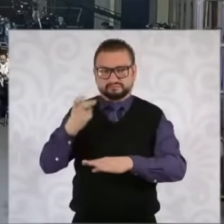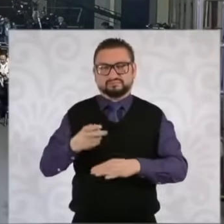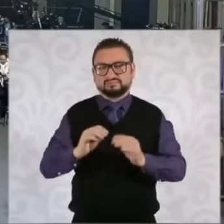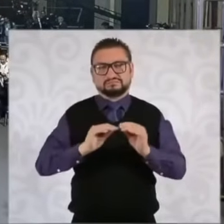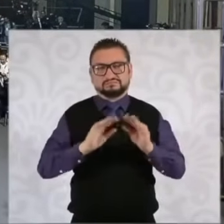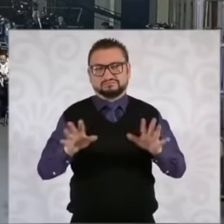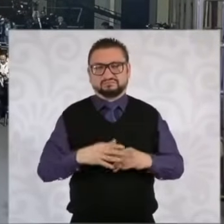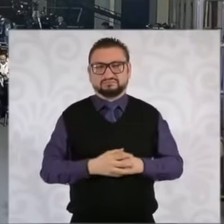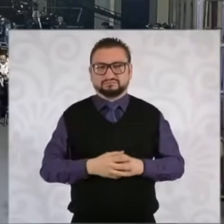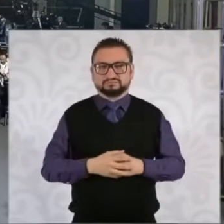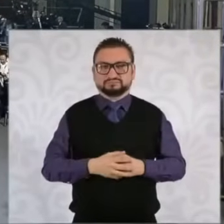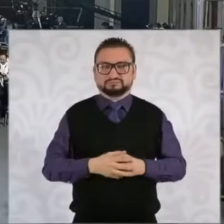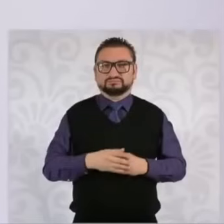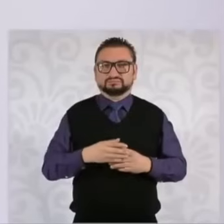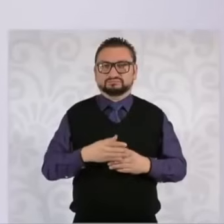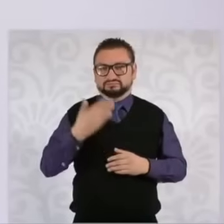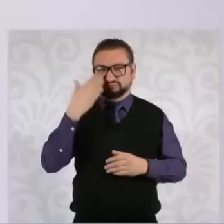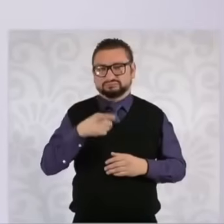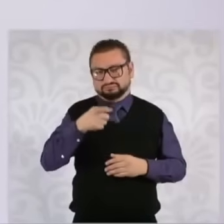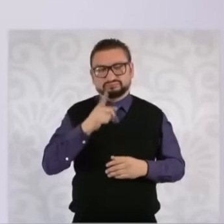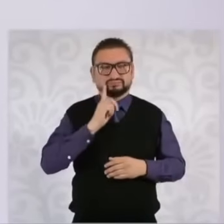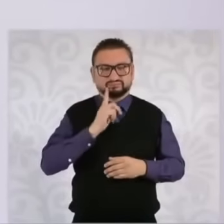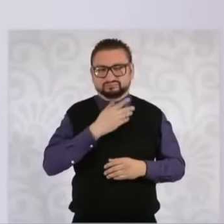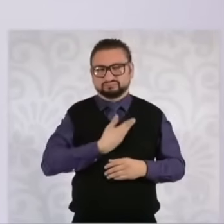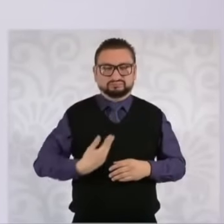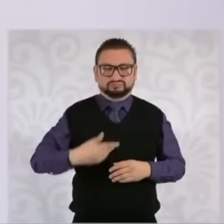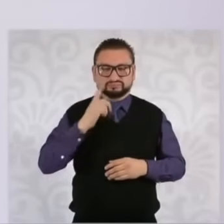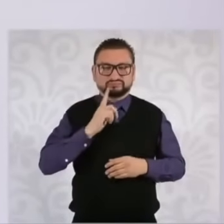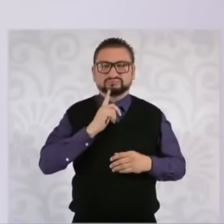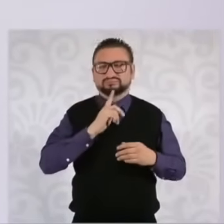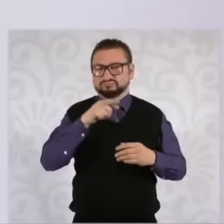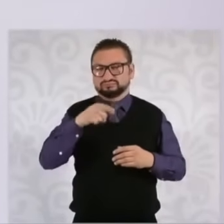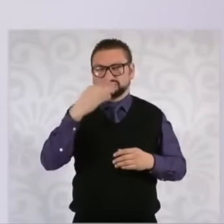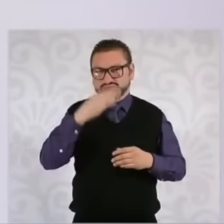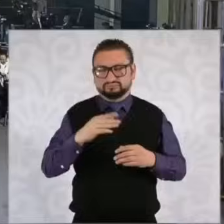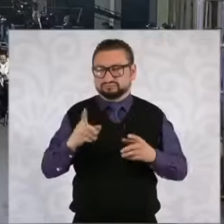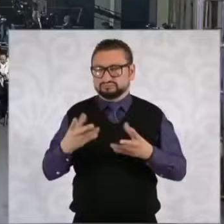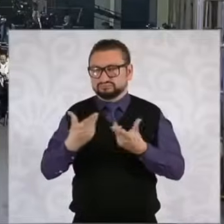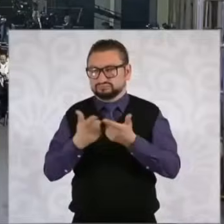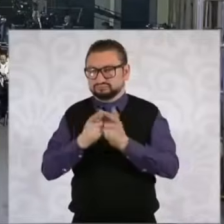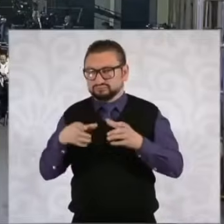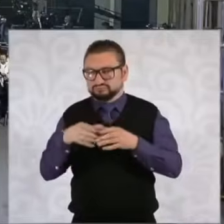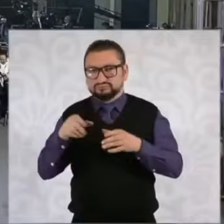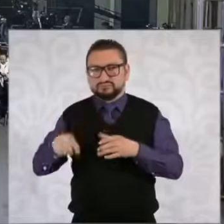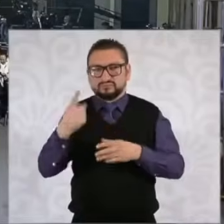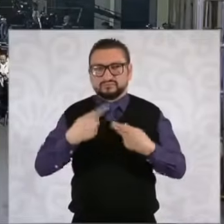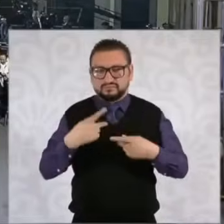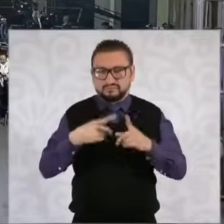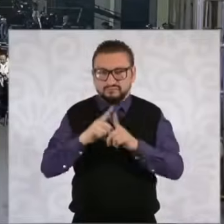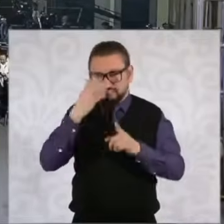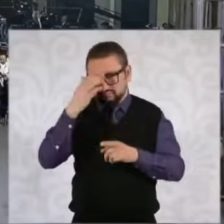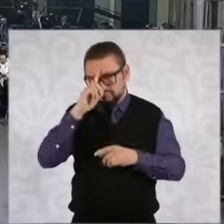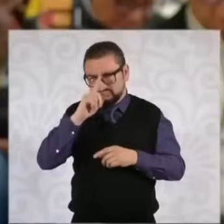evidentemente usted ahora como presidenta de México y como sucesora de la persona del mismo movimiento, quisiera preguntarle,